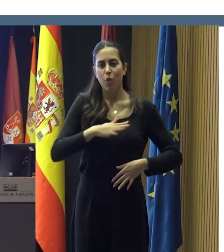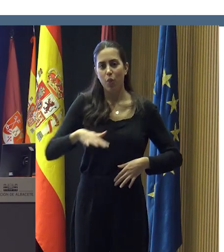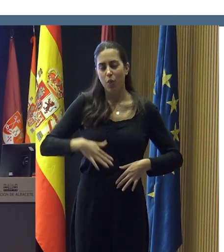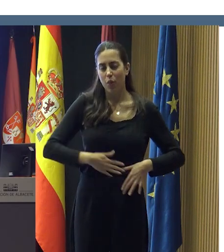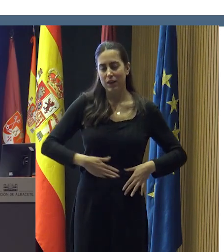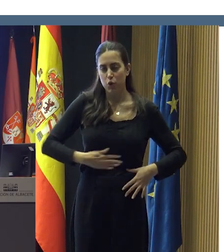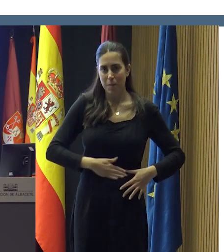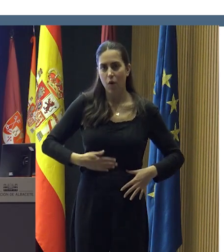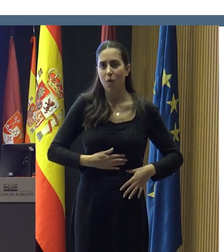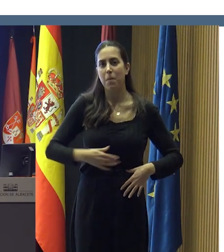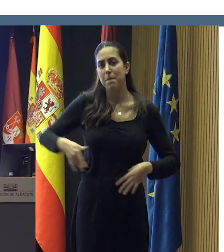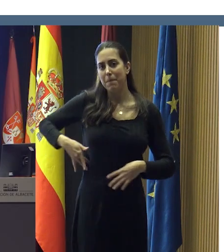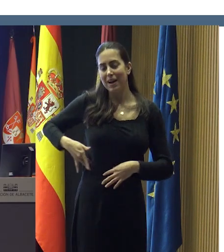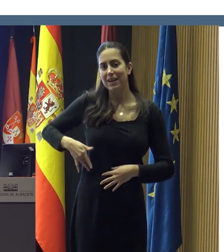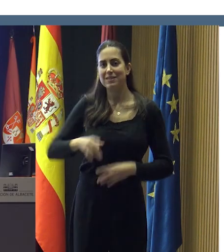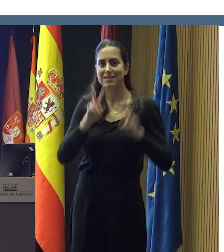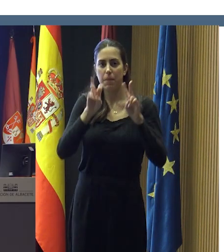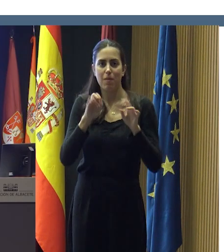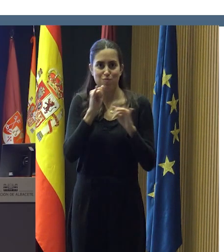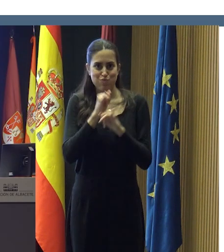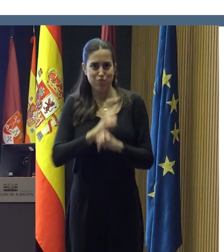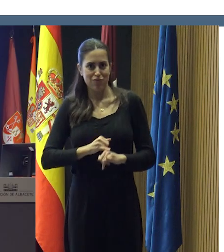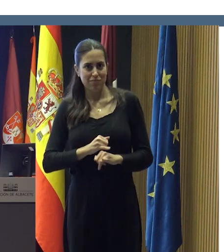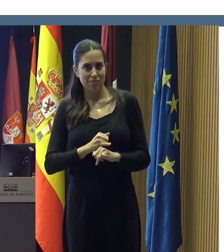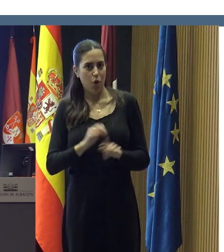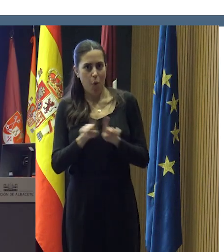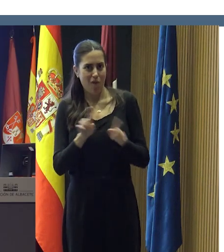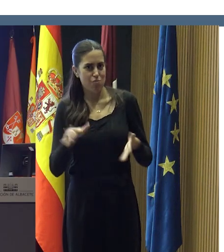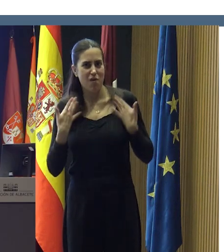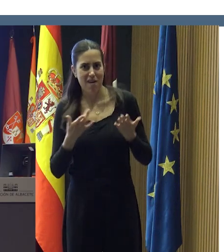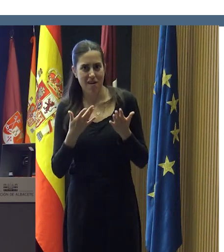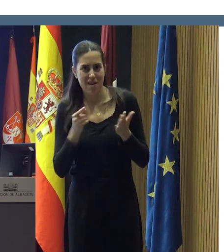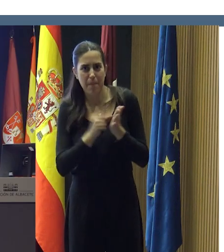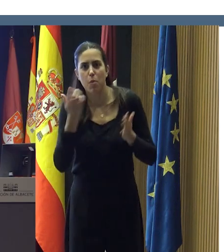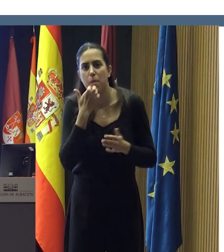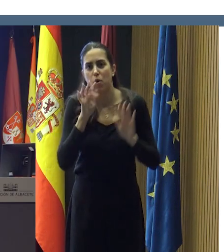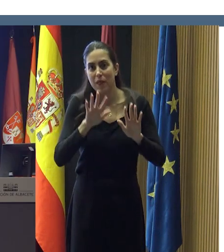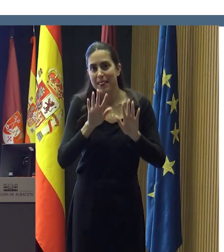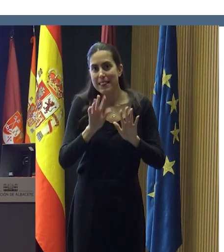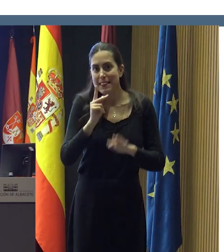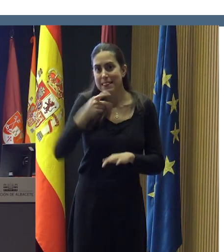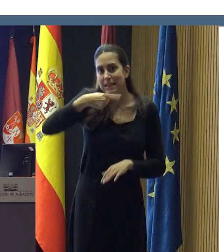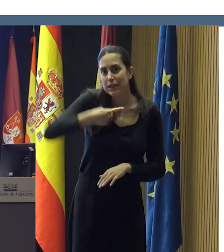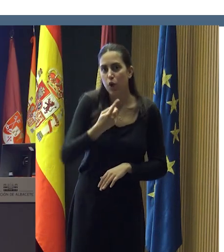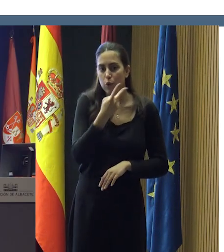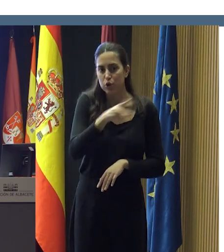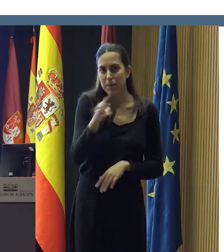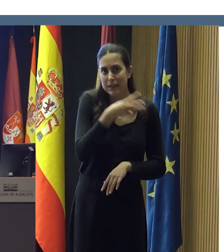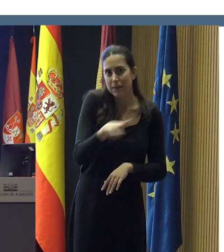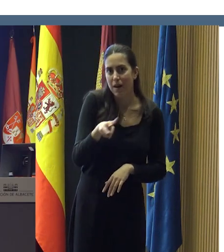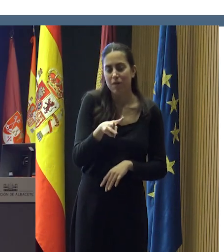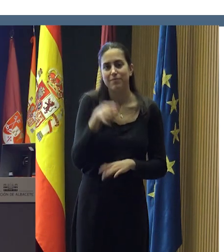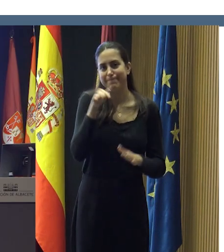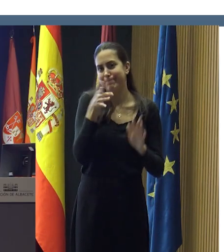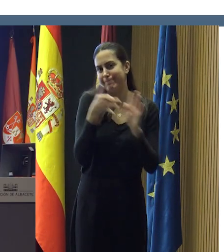y demás, que están muy relacionados, por ejemplo, con la pérdida de peso muy repentina. Y me refiero a perder 10 kilos en 2 o 3 semanas. O sea, cosas